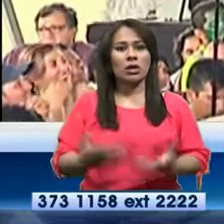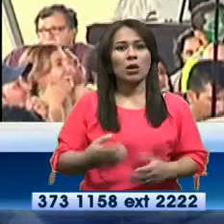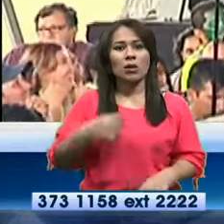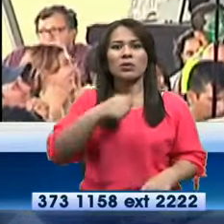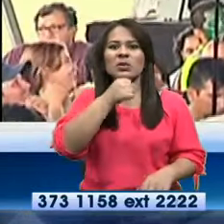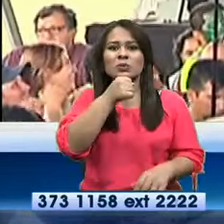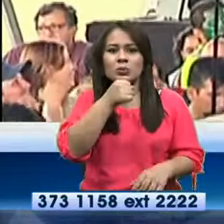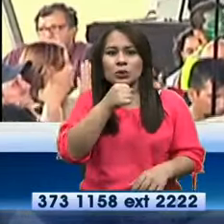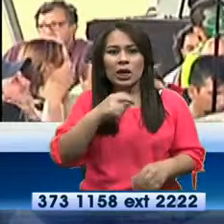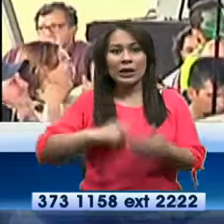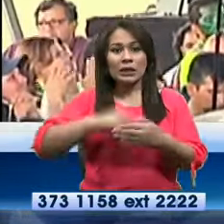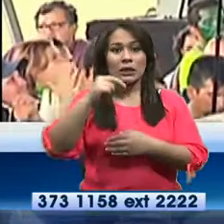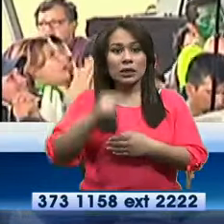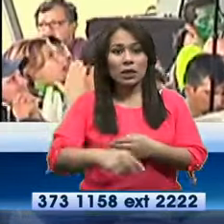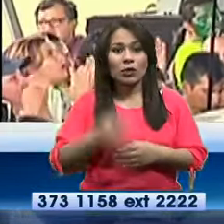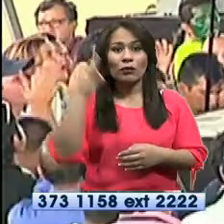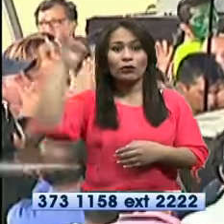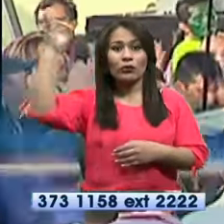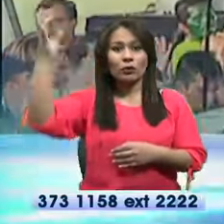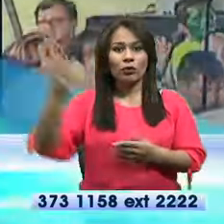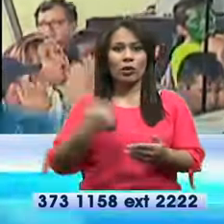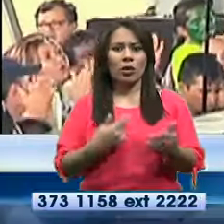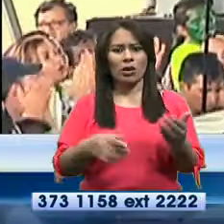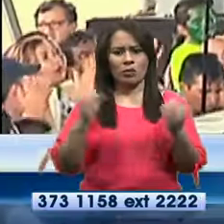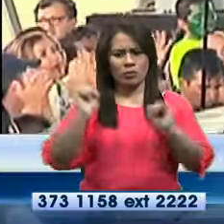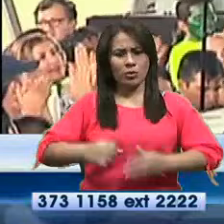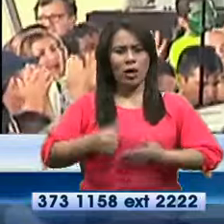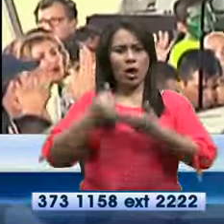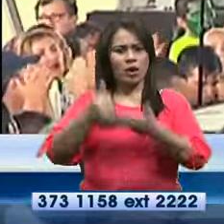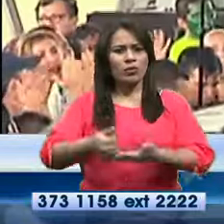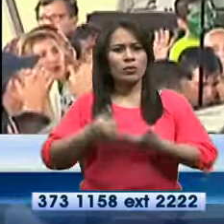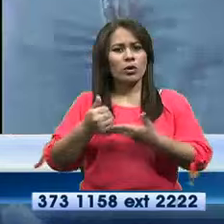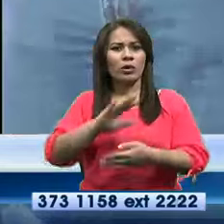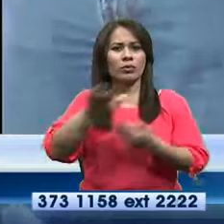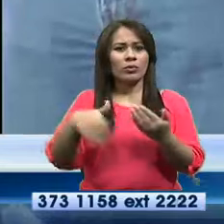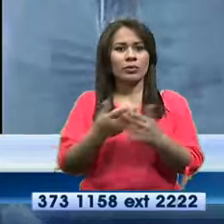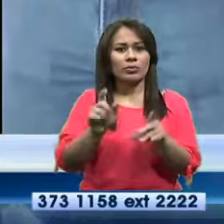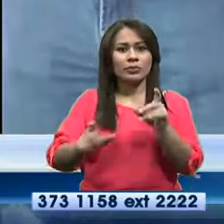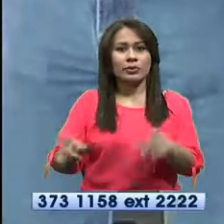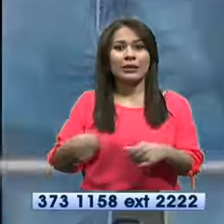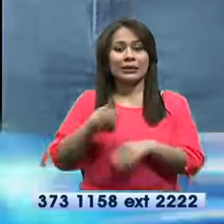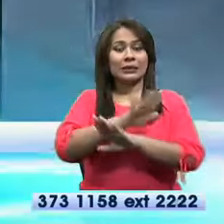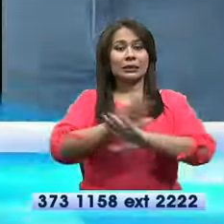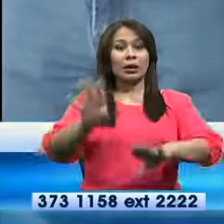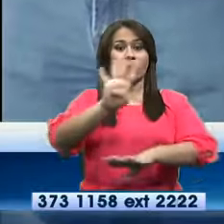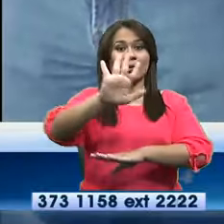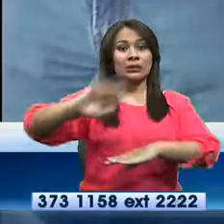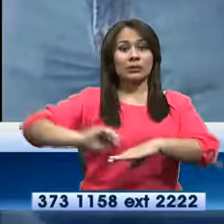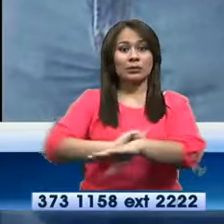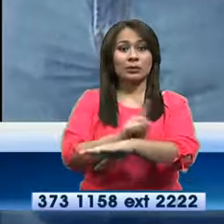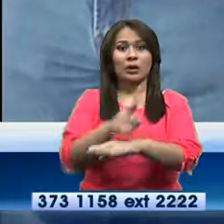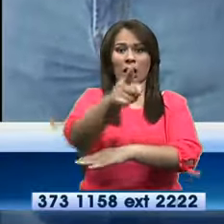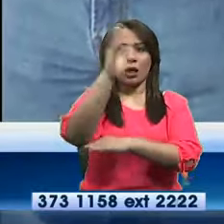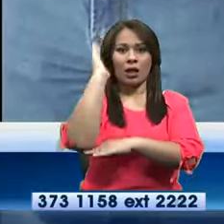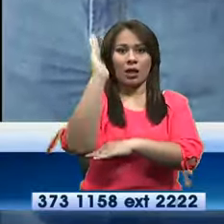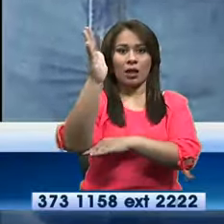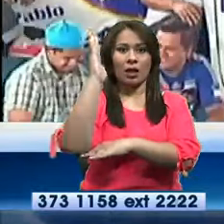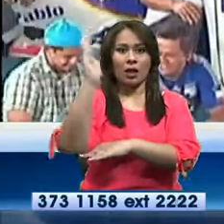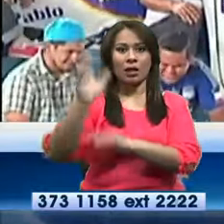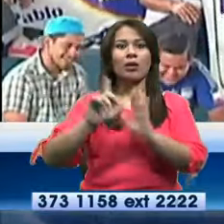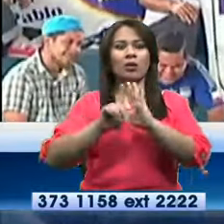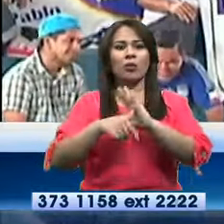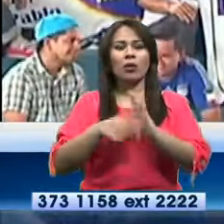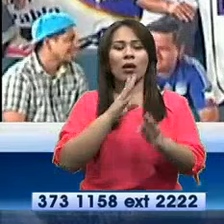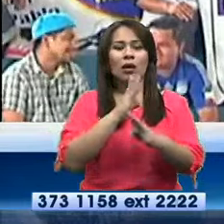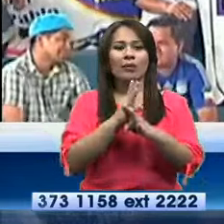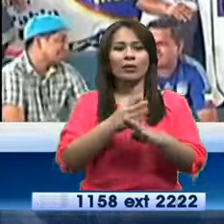no archivarnos después de habernos entendido bien, como dice Juan Manuel Serrano. Tras 45 minutos de discurso, se anunció la